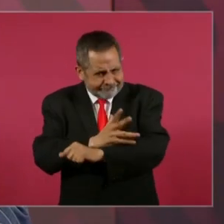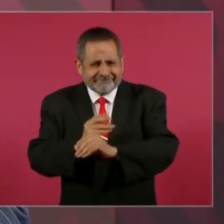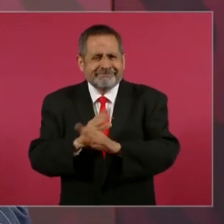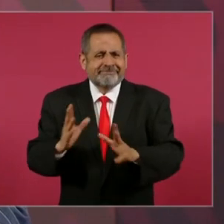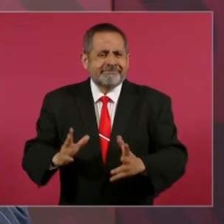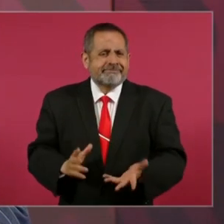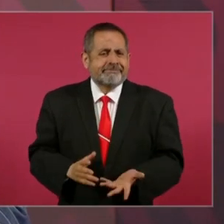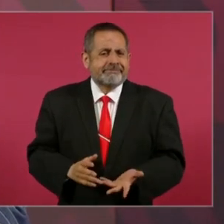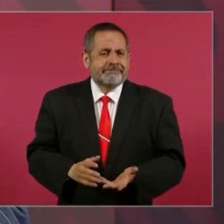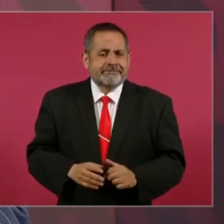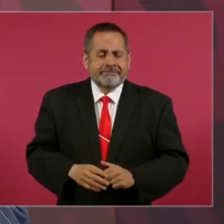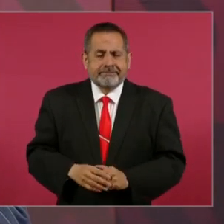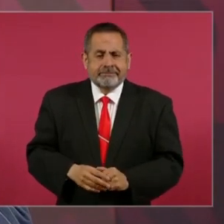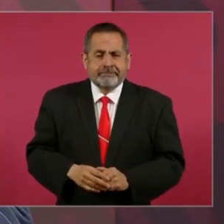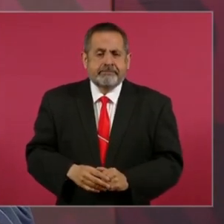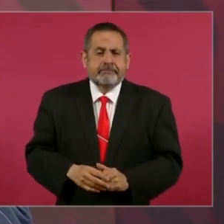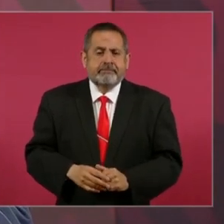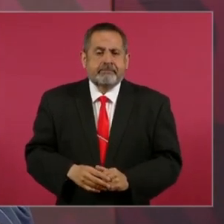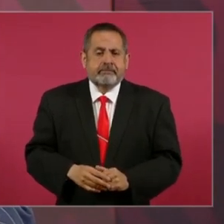que se